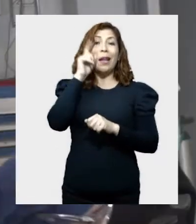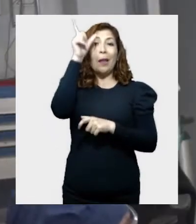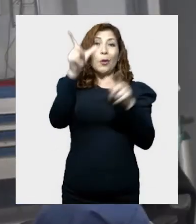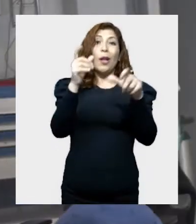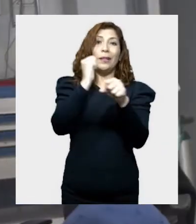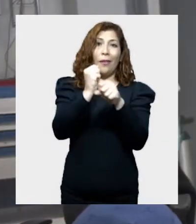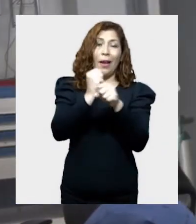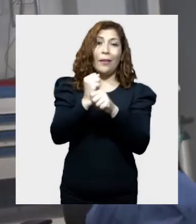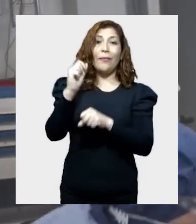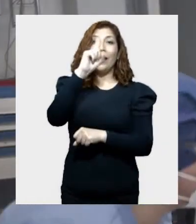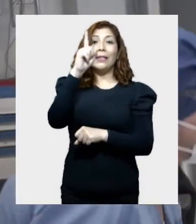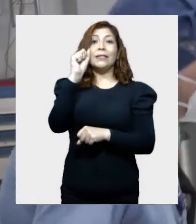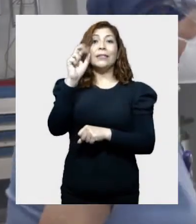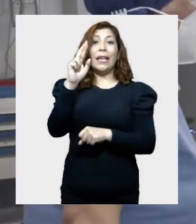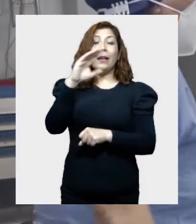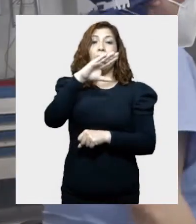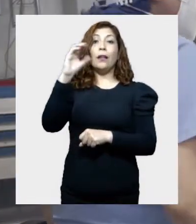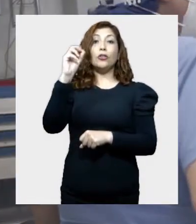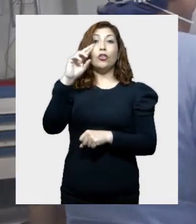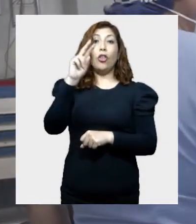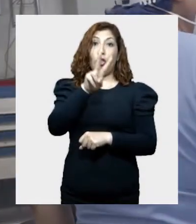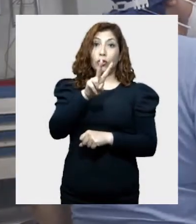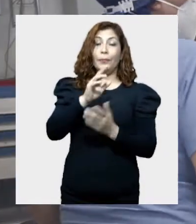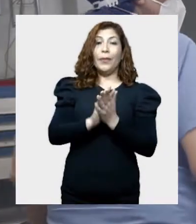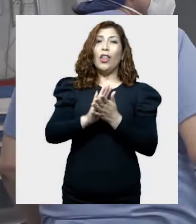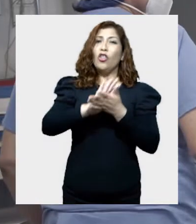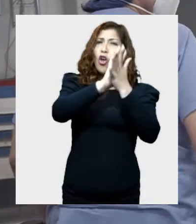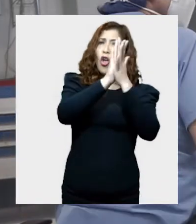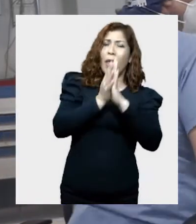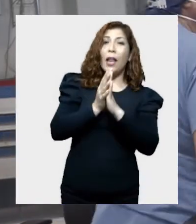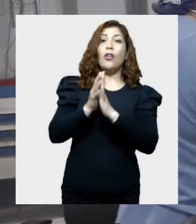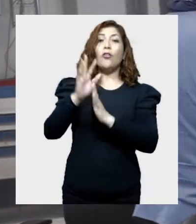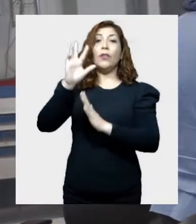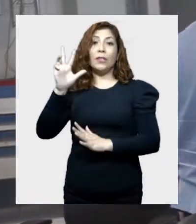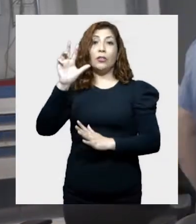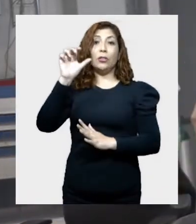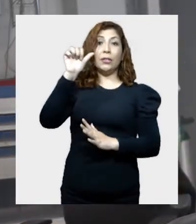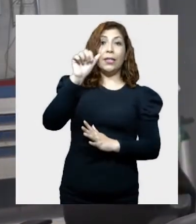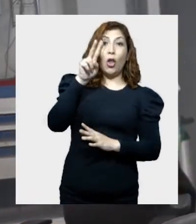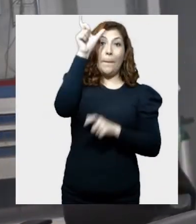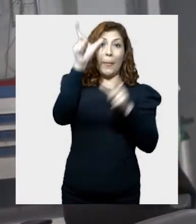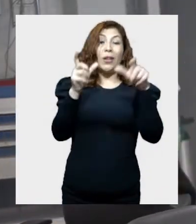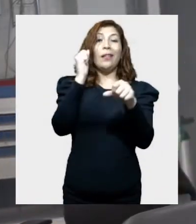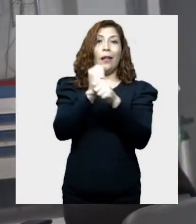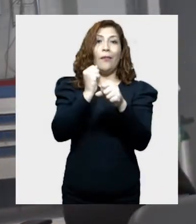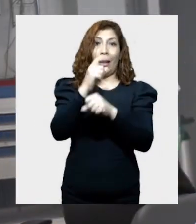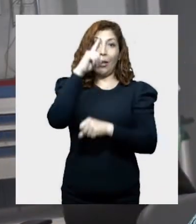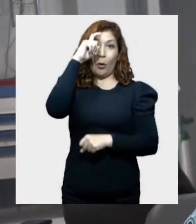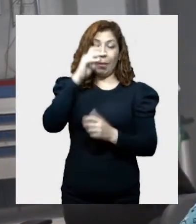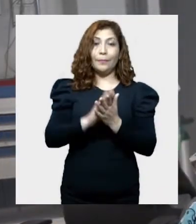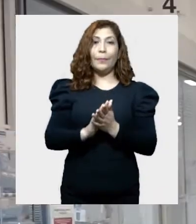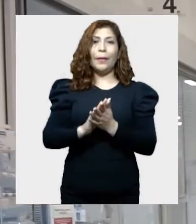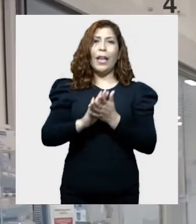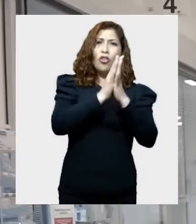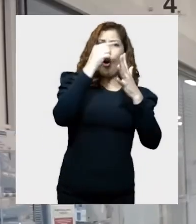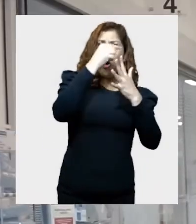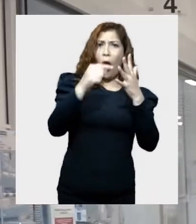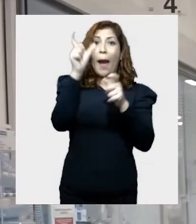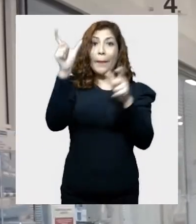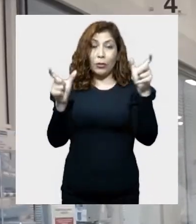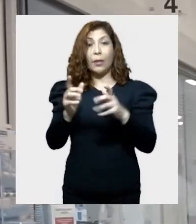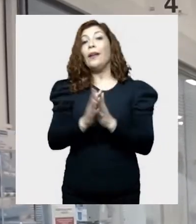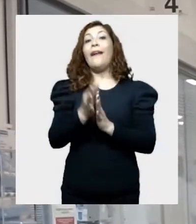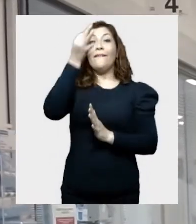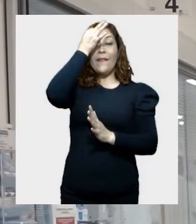con SARS-CoV-2, de un total de 2.962 trabajadores. Para todos estos casos, esta